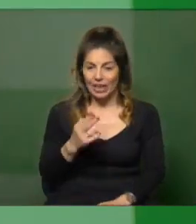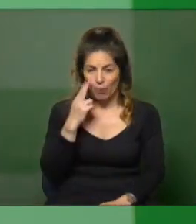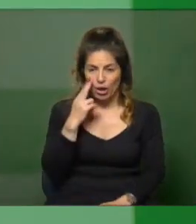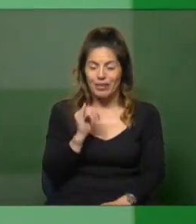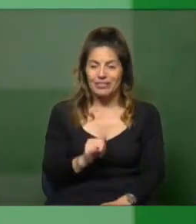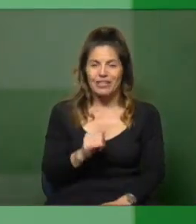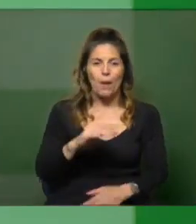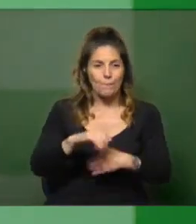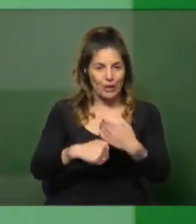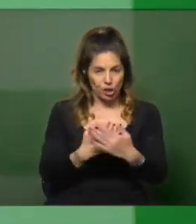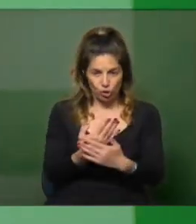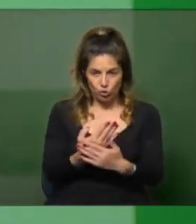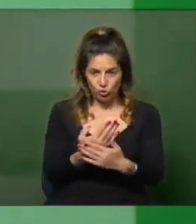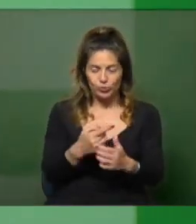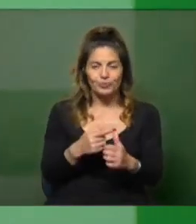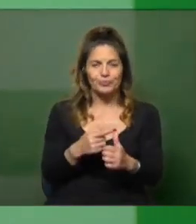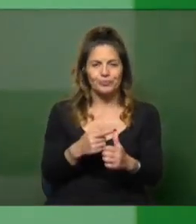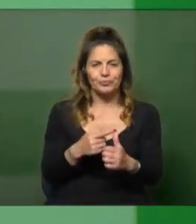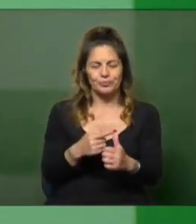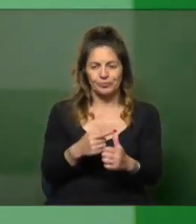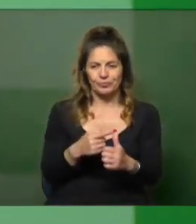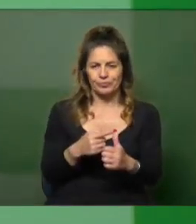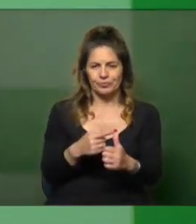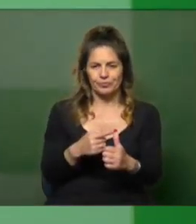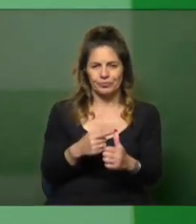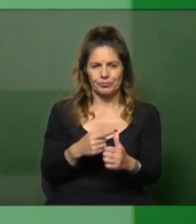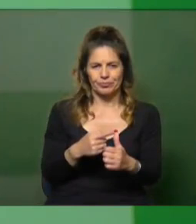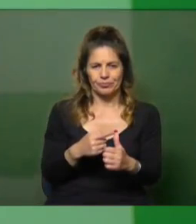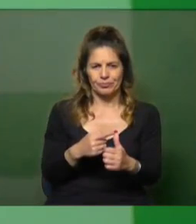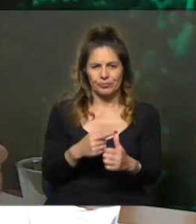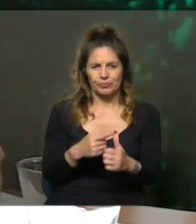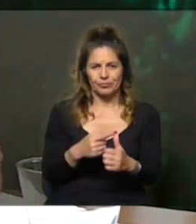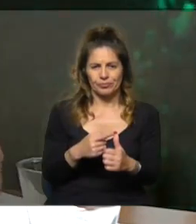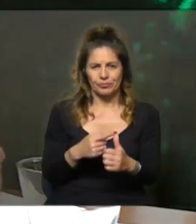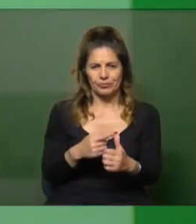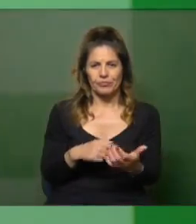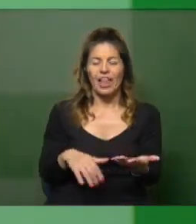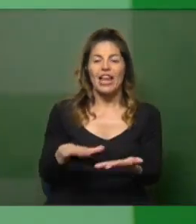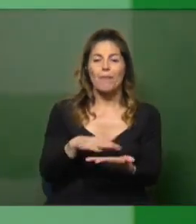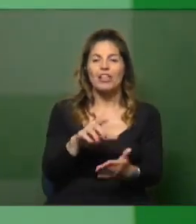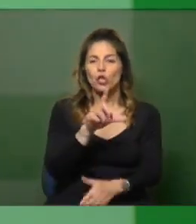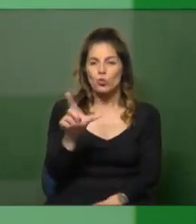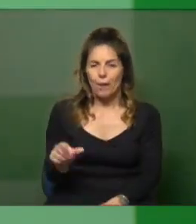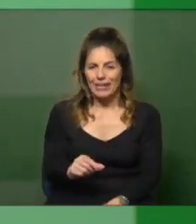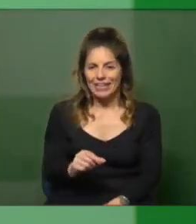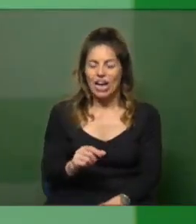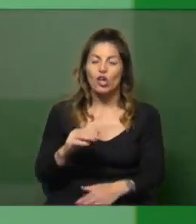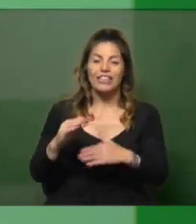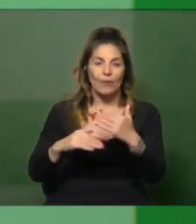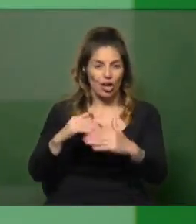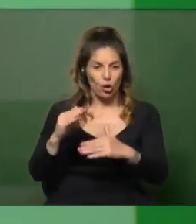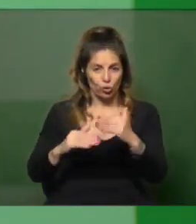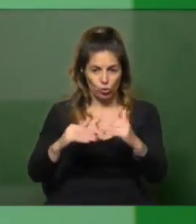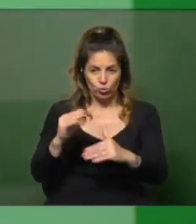mercosur para decirlo que tenemos cerca no eh Brasil en particular el espacio sudamericano que estaba en construcción no esto